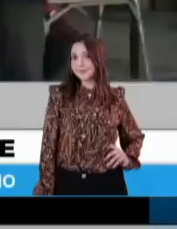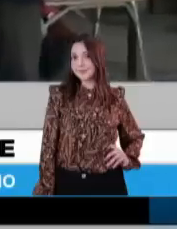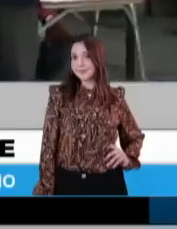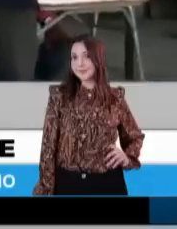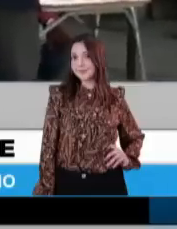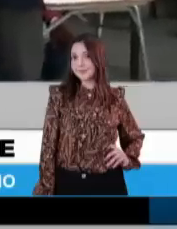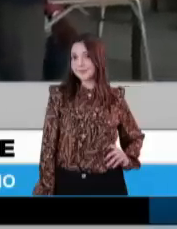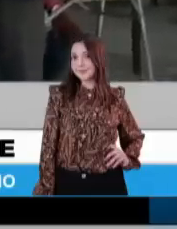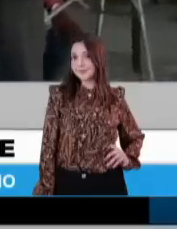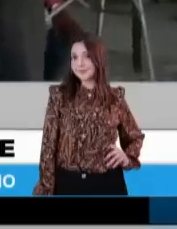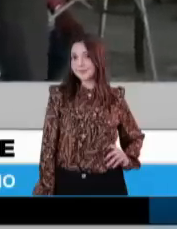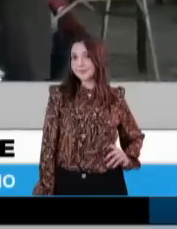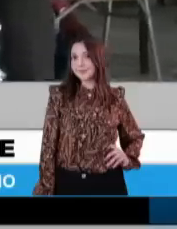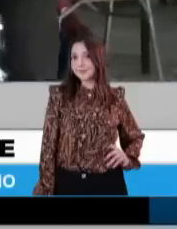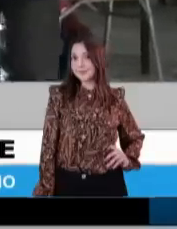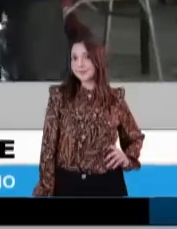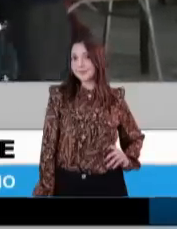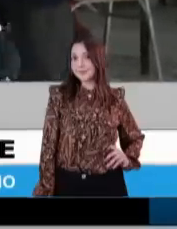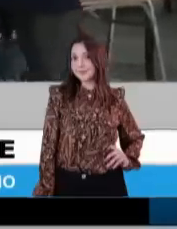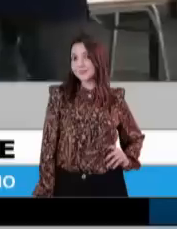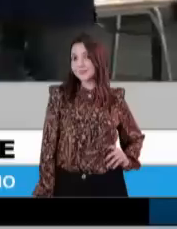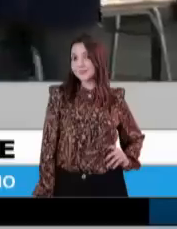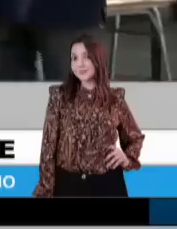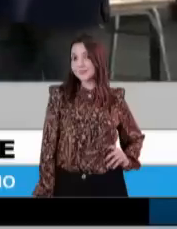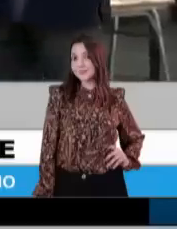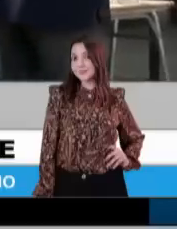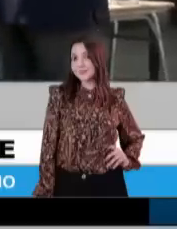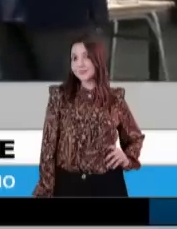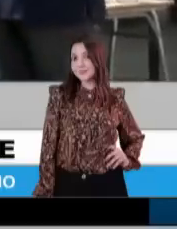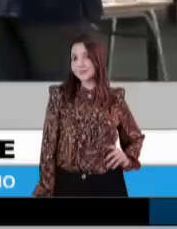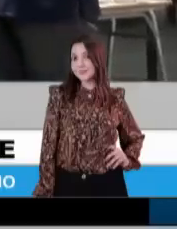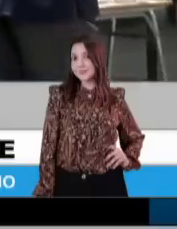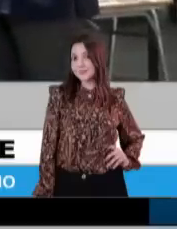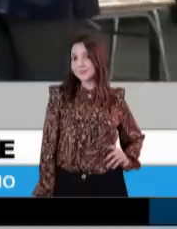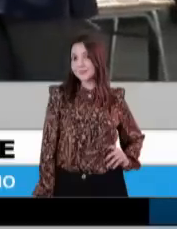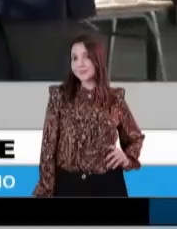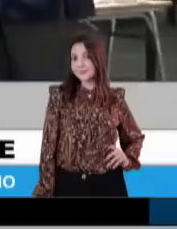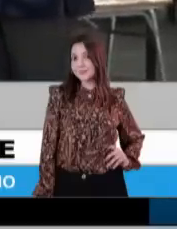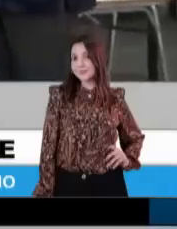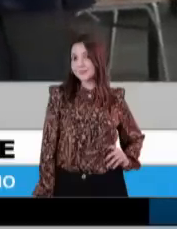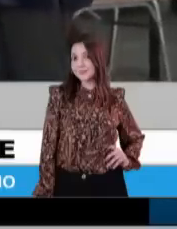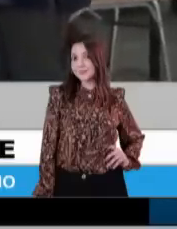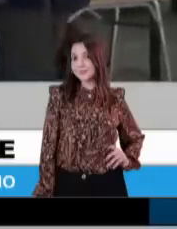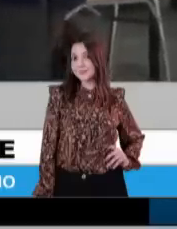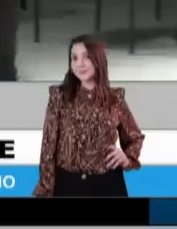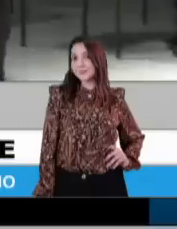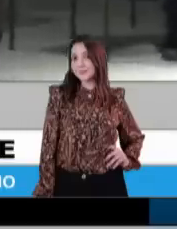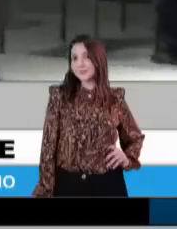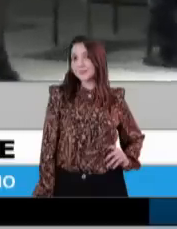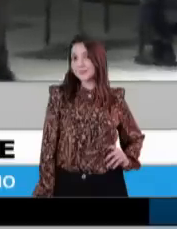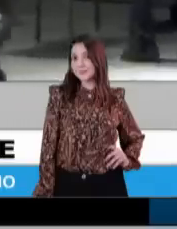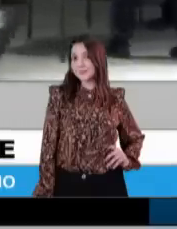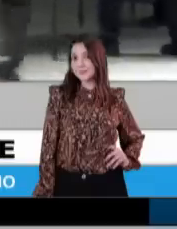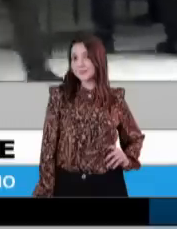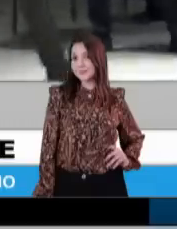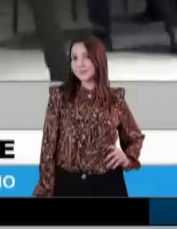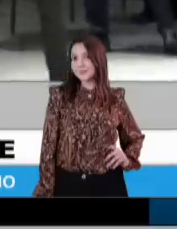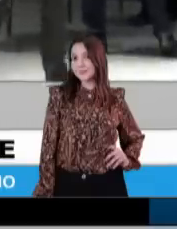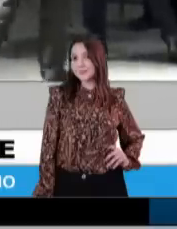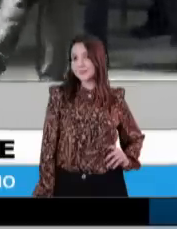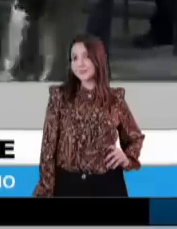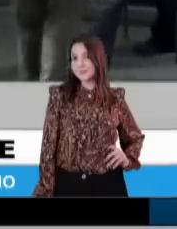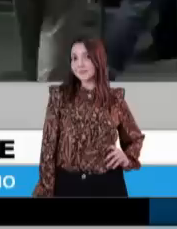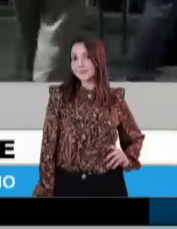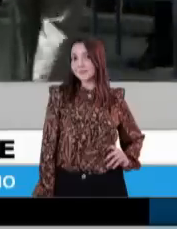las capacidades de, o sea, ahí ahondó en que el sistema político. El sistema político, entre otras cosas, es el corazón de una